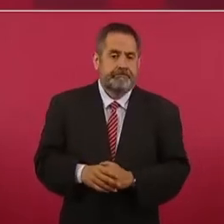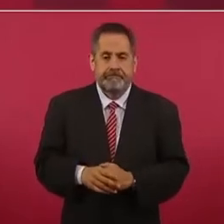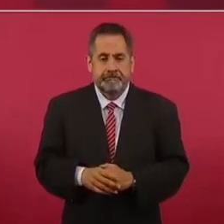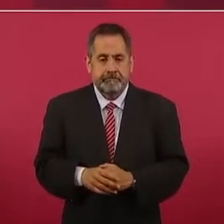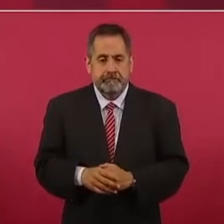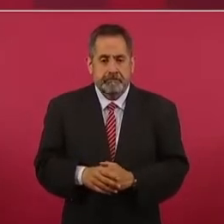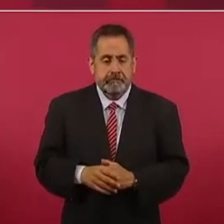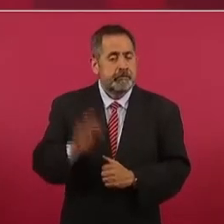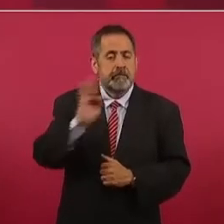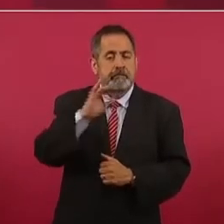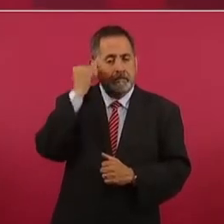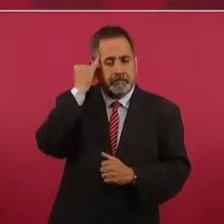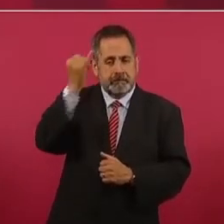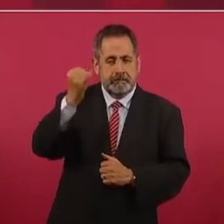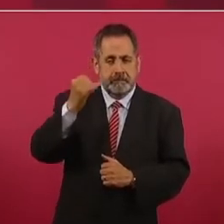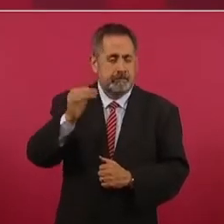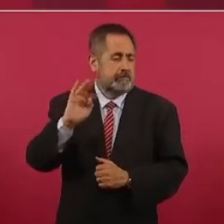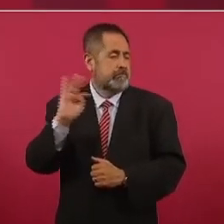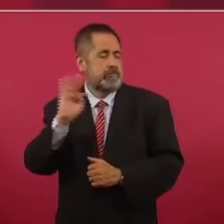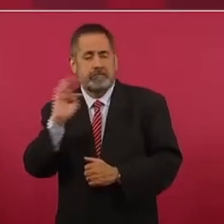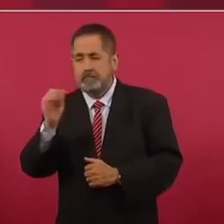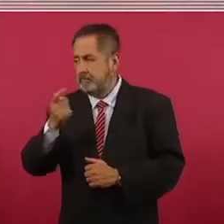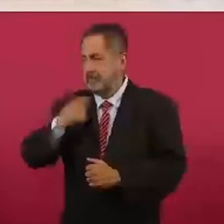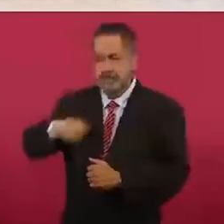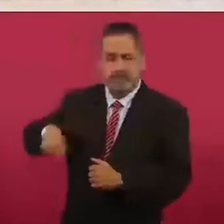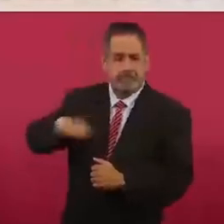Si desde el principio,